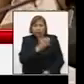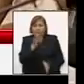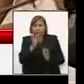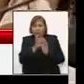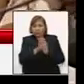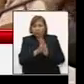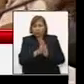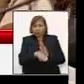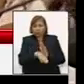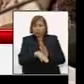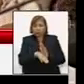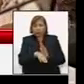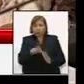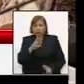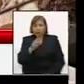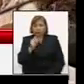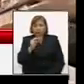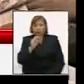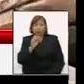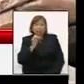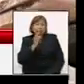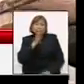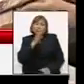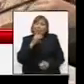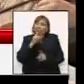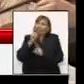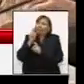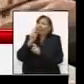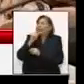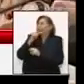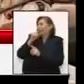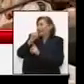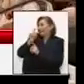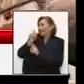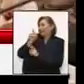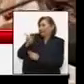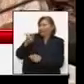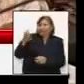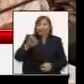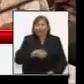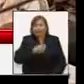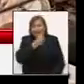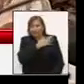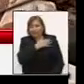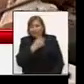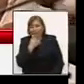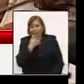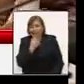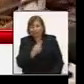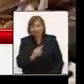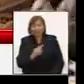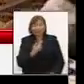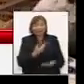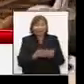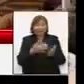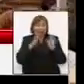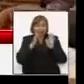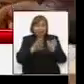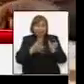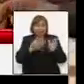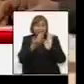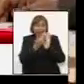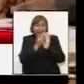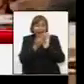una persona de menor rango? Eso habría que preguntarle al comando operativo. A usted, según dice, lo dejaron en la